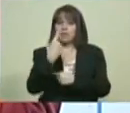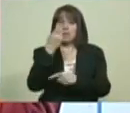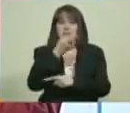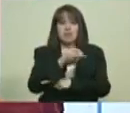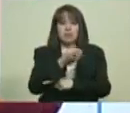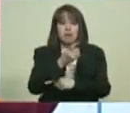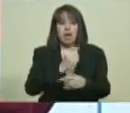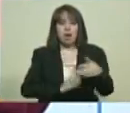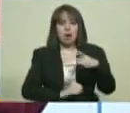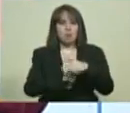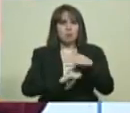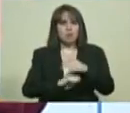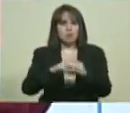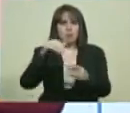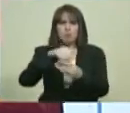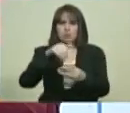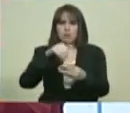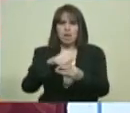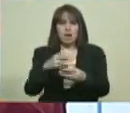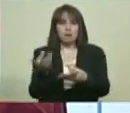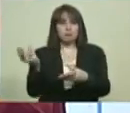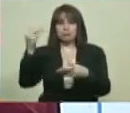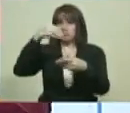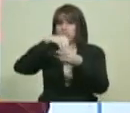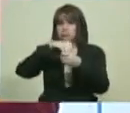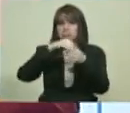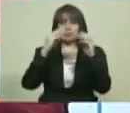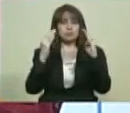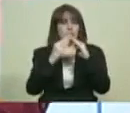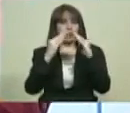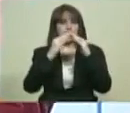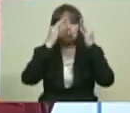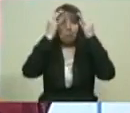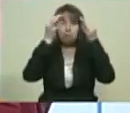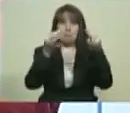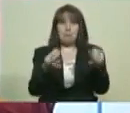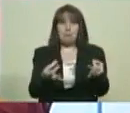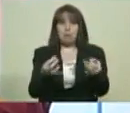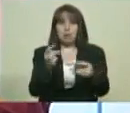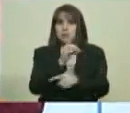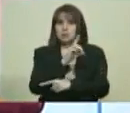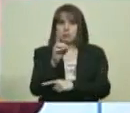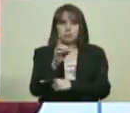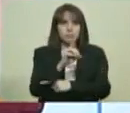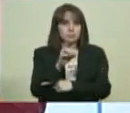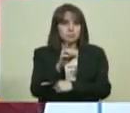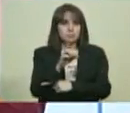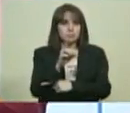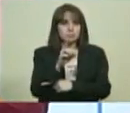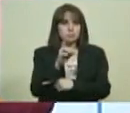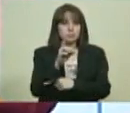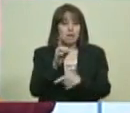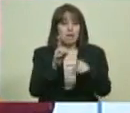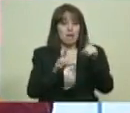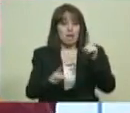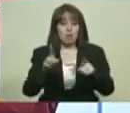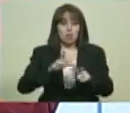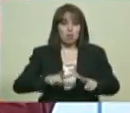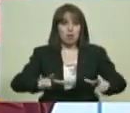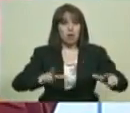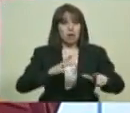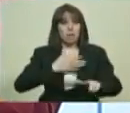ustedes. Que nadie se quede en su casa. Desde ya vamos a prepararnos. En algunos lugares del país puede